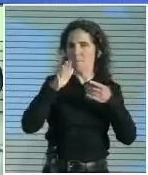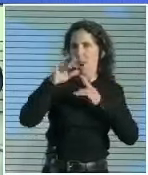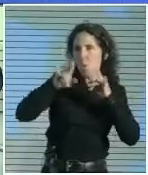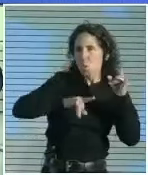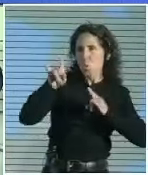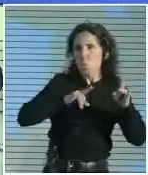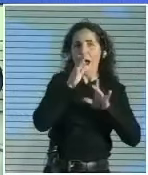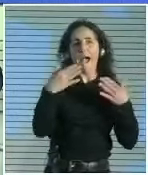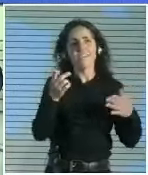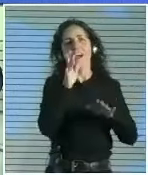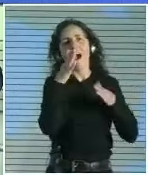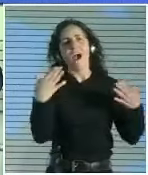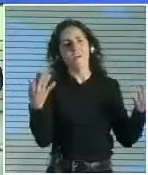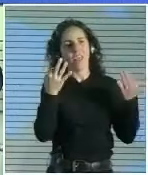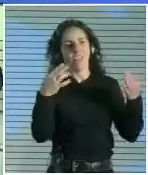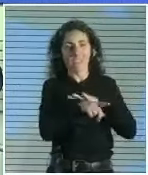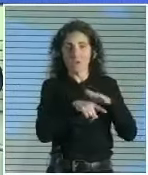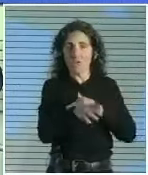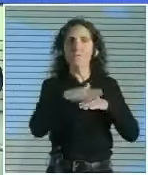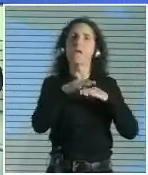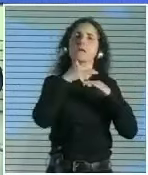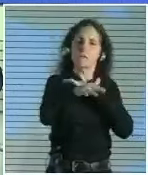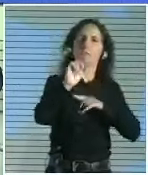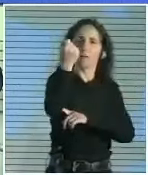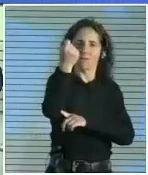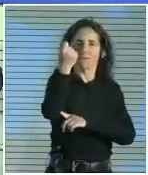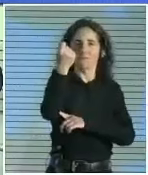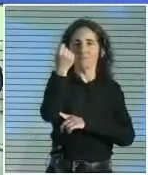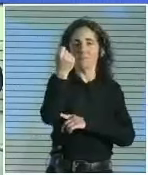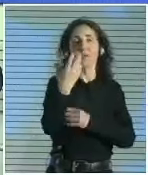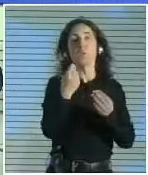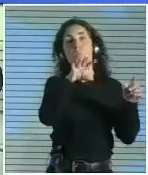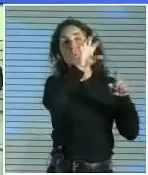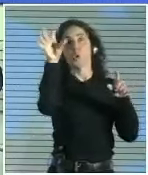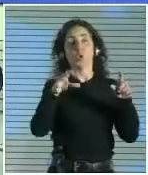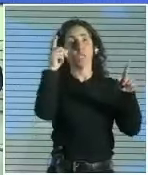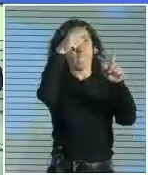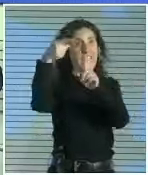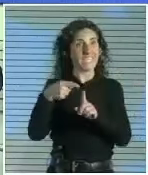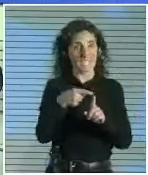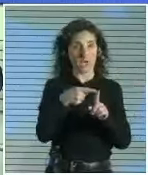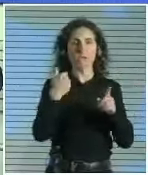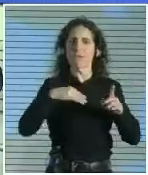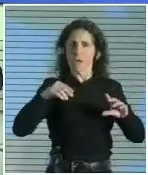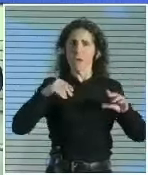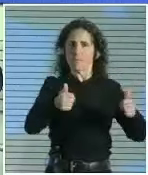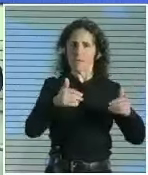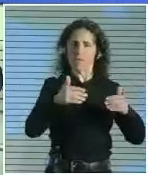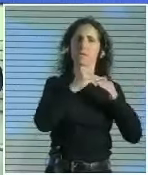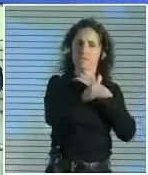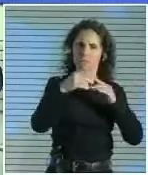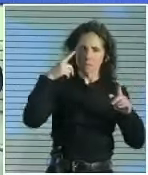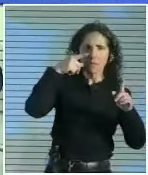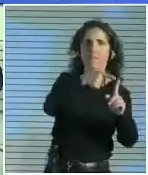gestión para que sea sostenible. Y eso es algo que afortunadamente muchos destinos están tirando adelante esa iniciativa y muchas